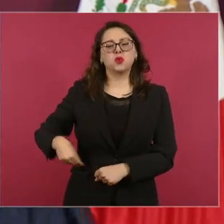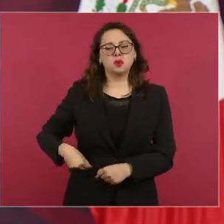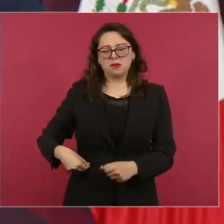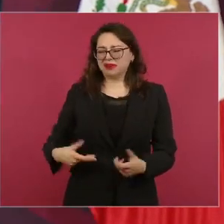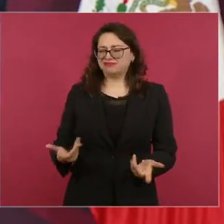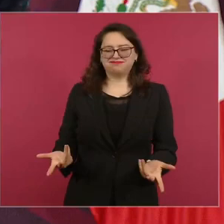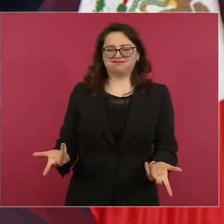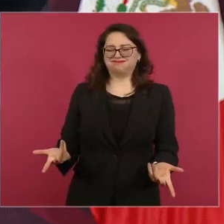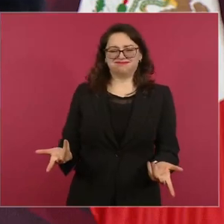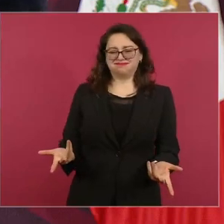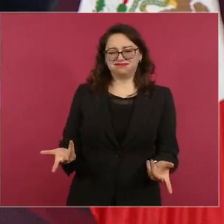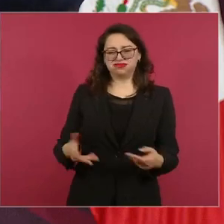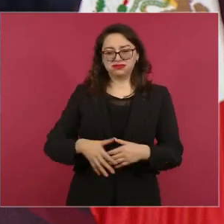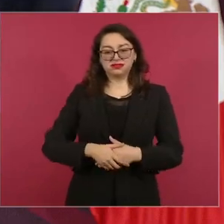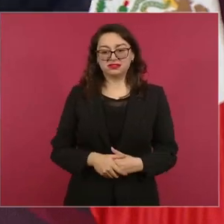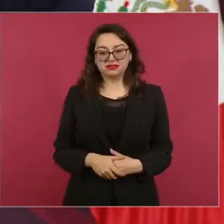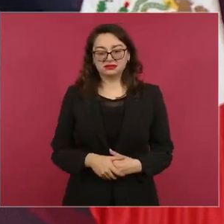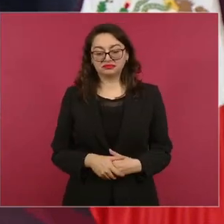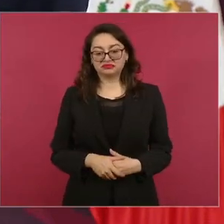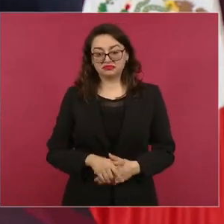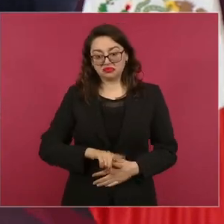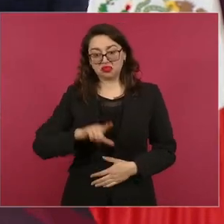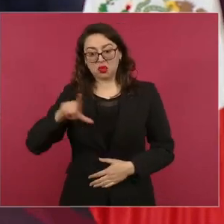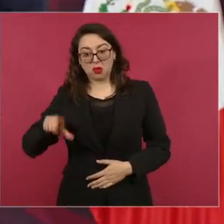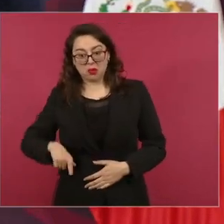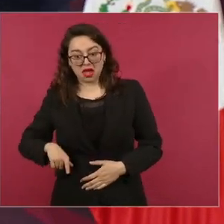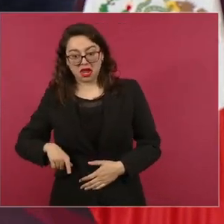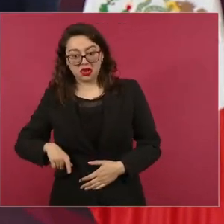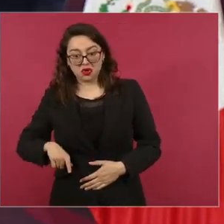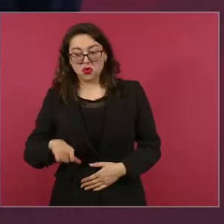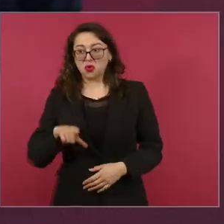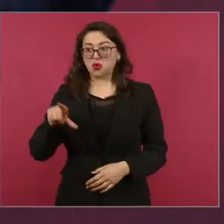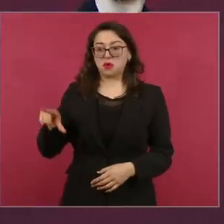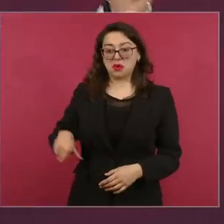Una cosa son los gobiernos o los